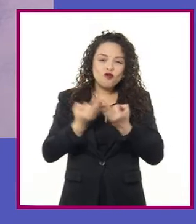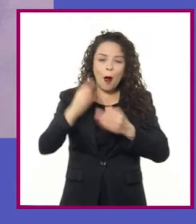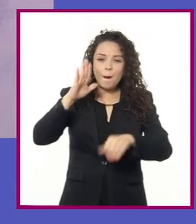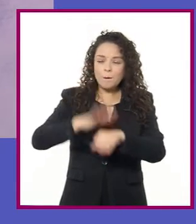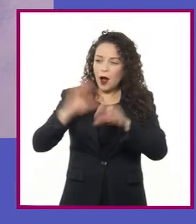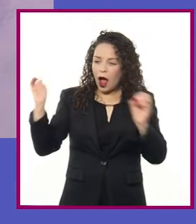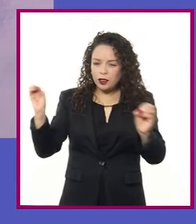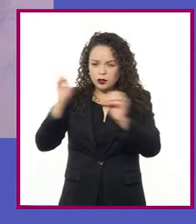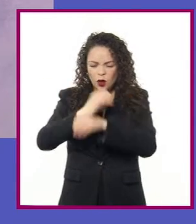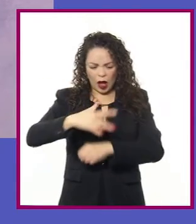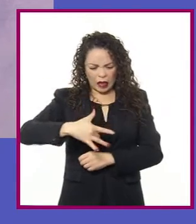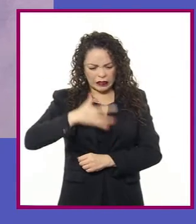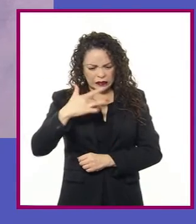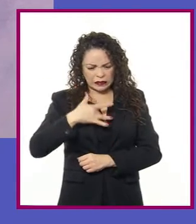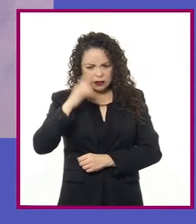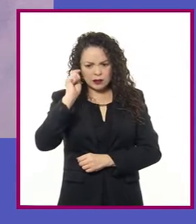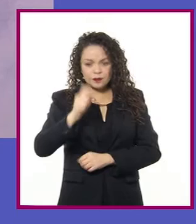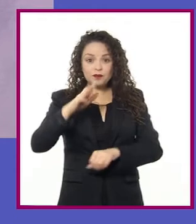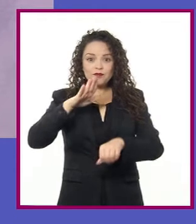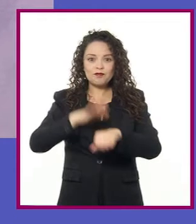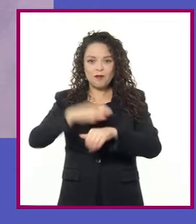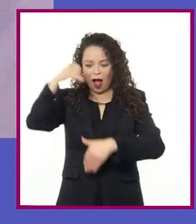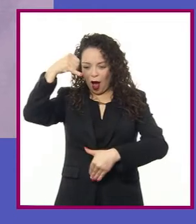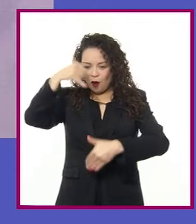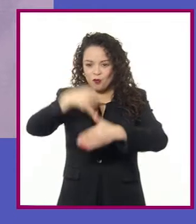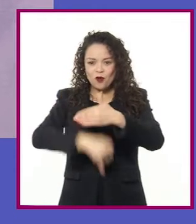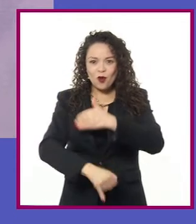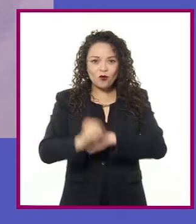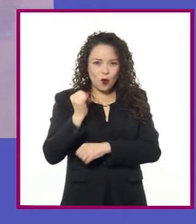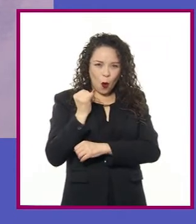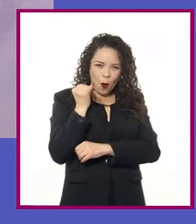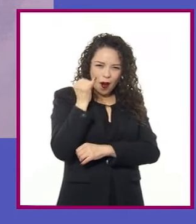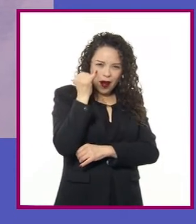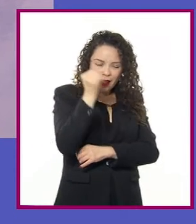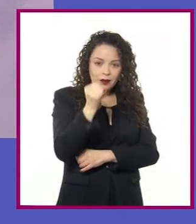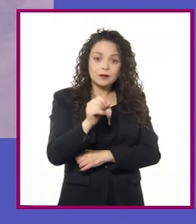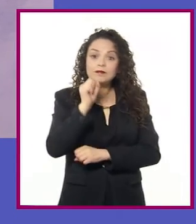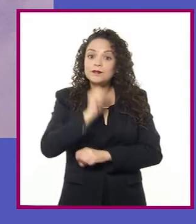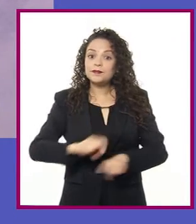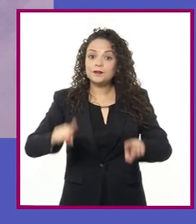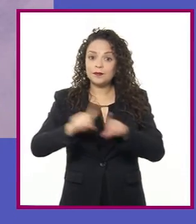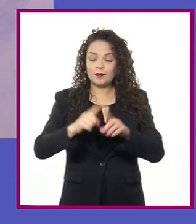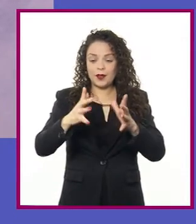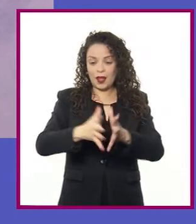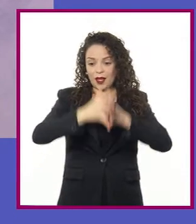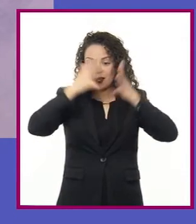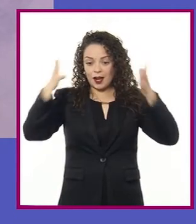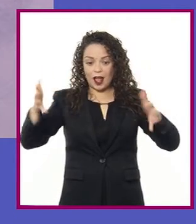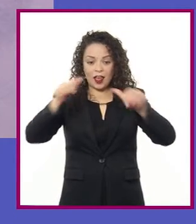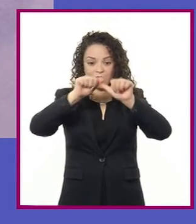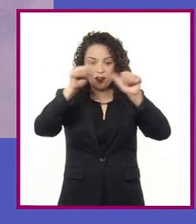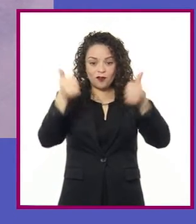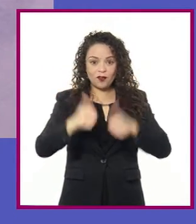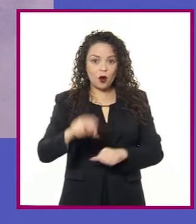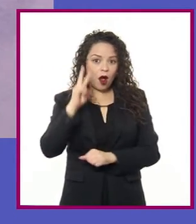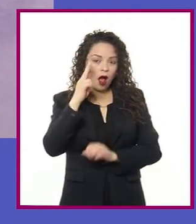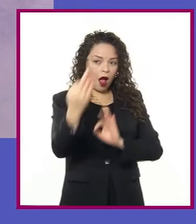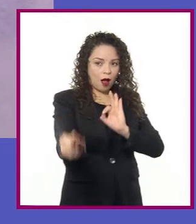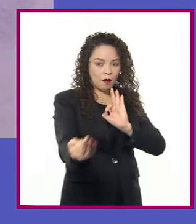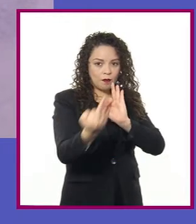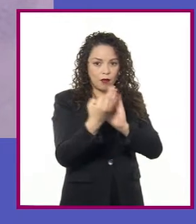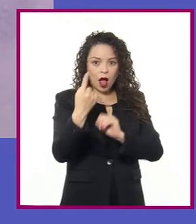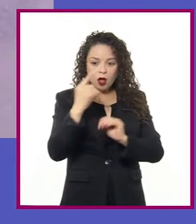dan la sensación de mayor profundidad. Sucede lo mismo con las figuras grandes que percibimos más cerca que las